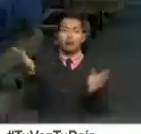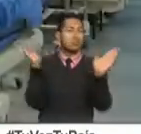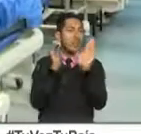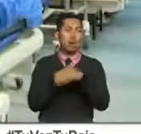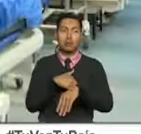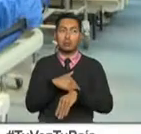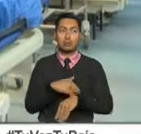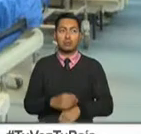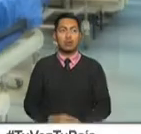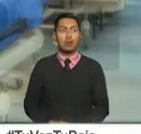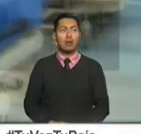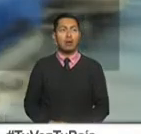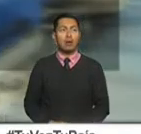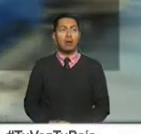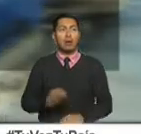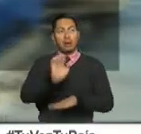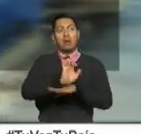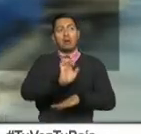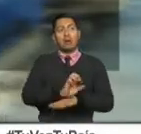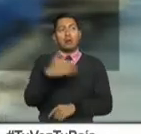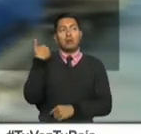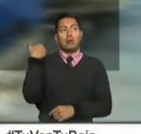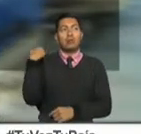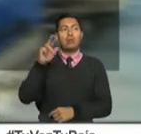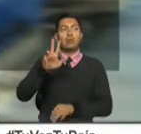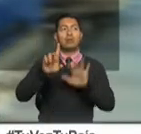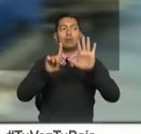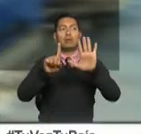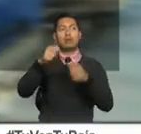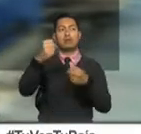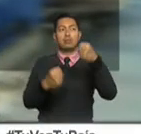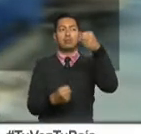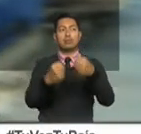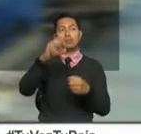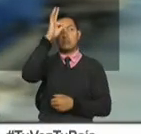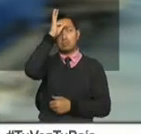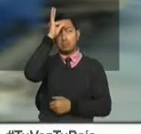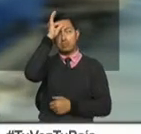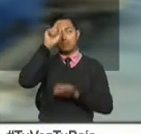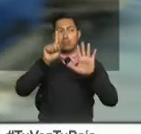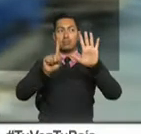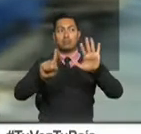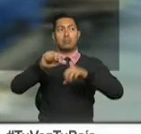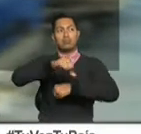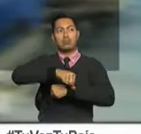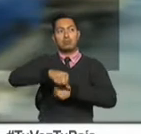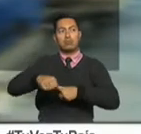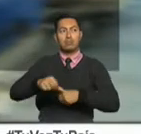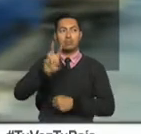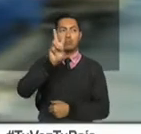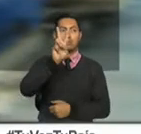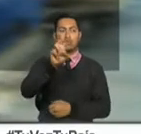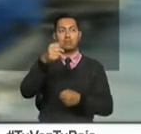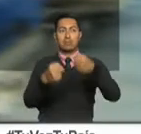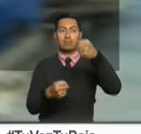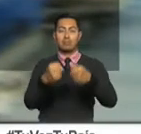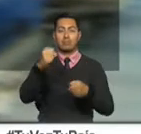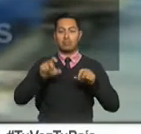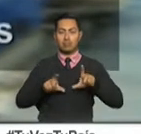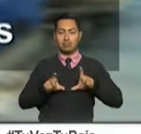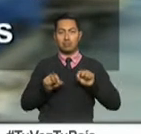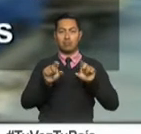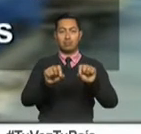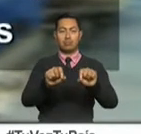gratis. Ecuador cuenta con 36 unidades móviles generales, 6 quirúrgicas, 2 unidades móviles de